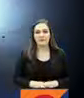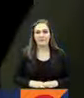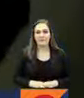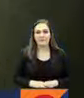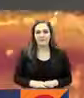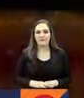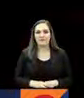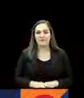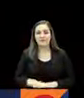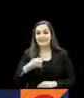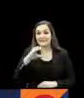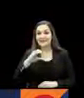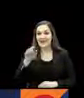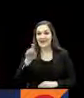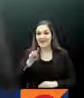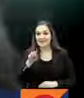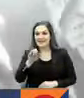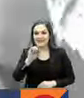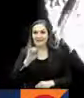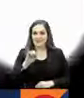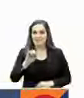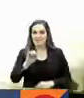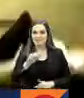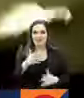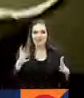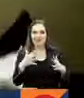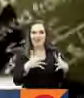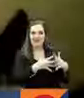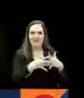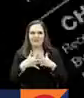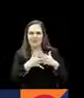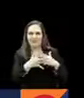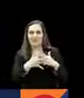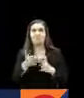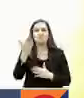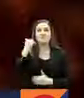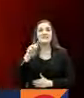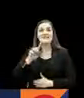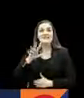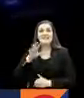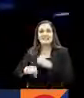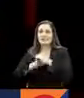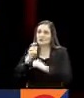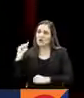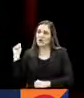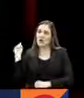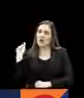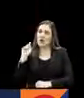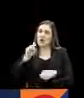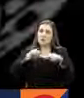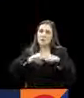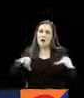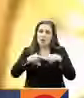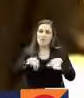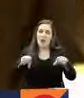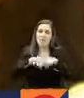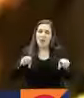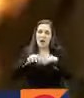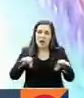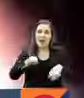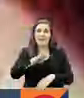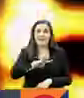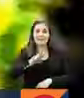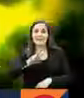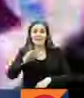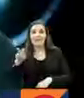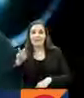CSI Las Vegas regresa en el 2021. Tras 15 temporadas que sumaron en total 377 episodios y un receso